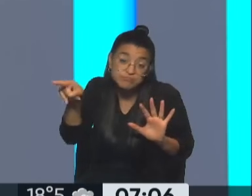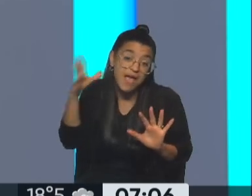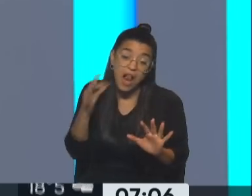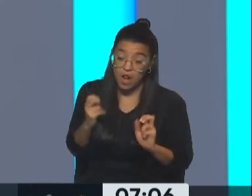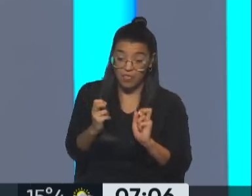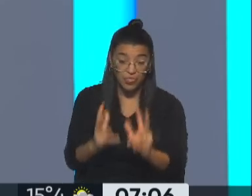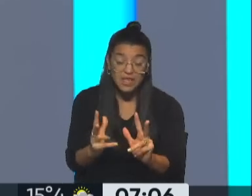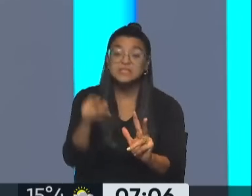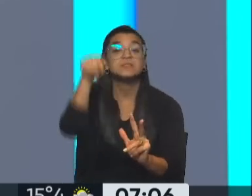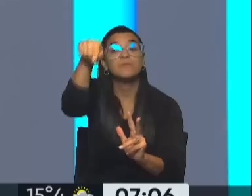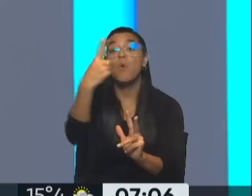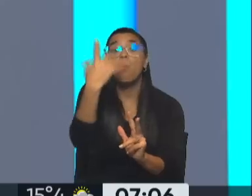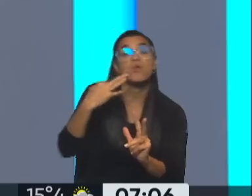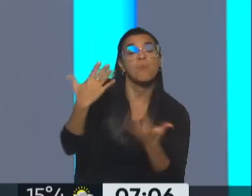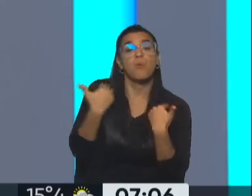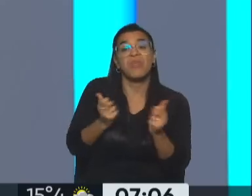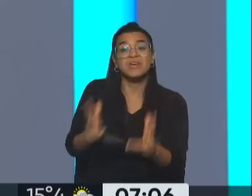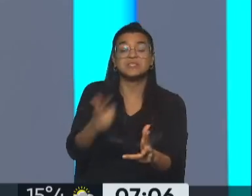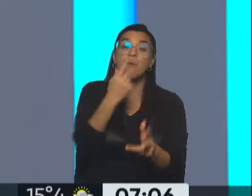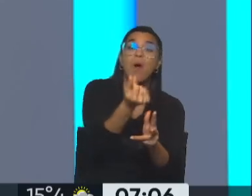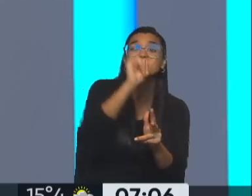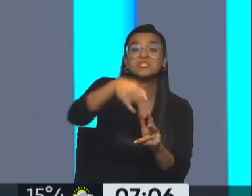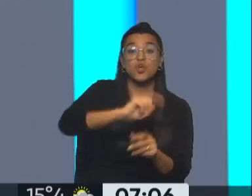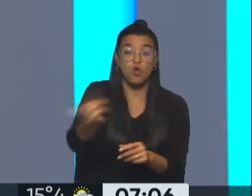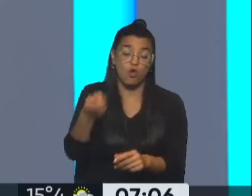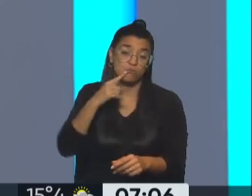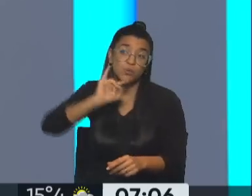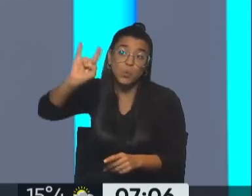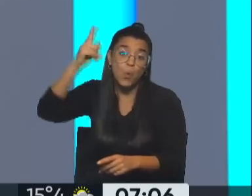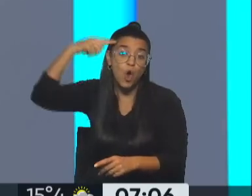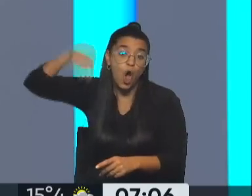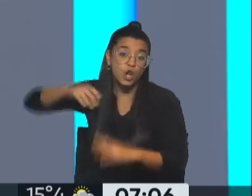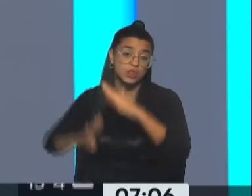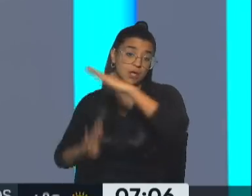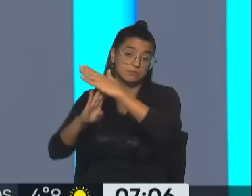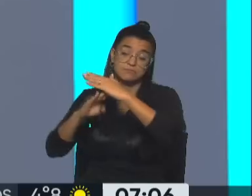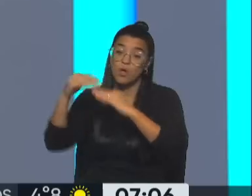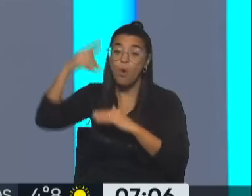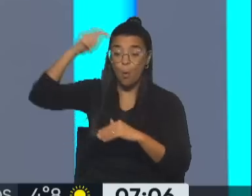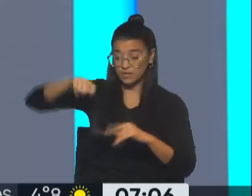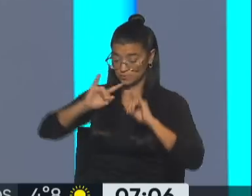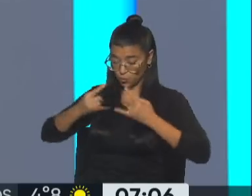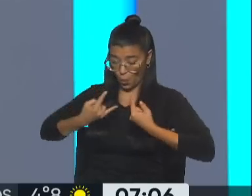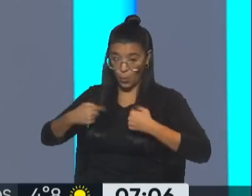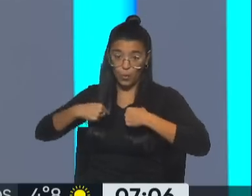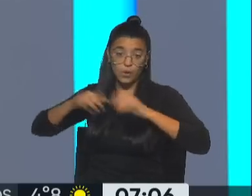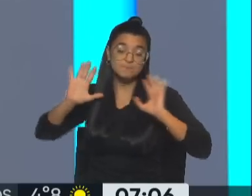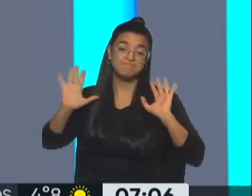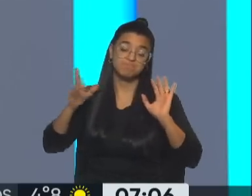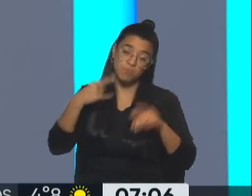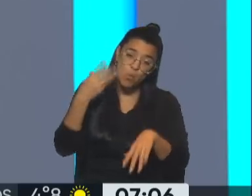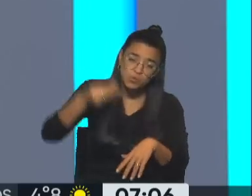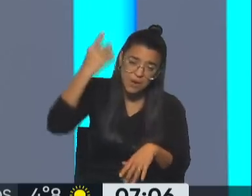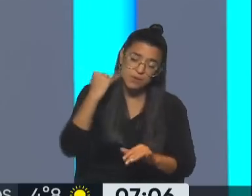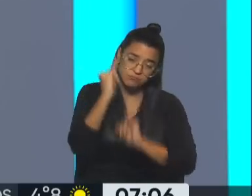que dice, la única que puede juzgar la validez o no es la propia Corte. Son jueces de sí mismos, varias veces lo hemos explicado.